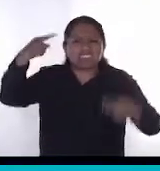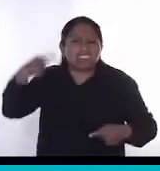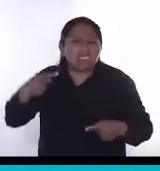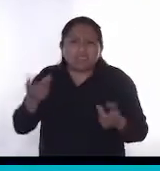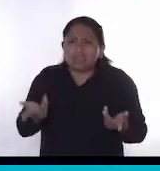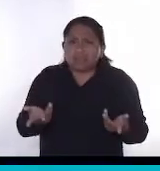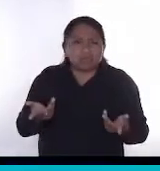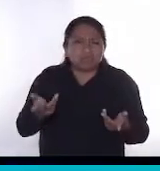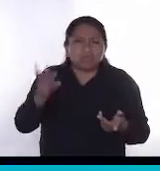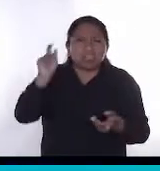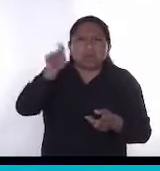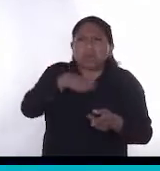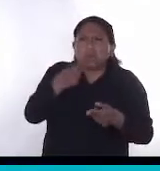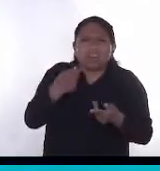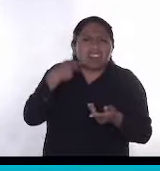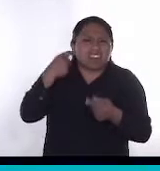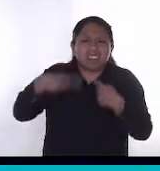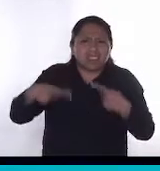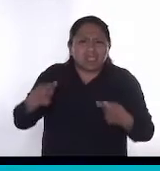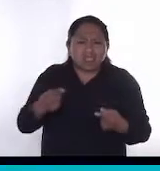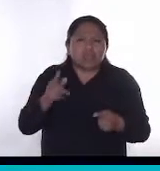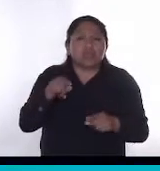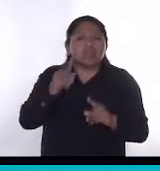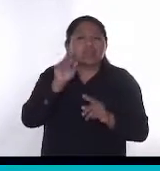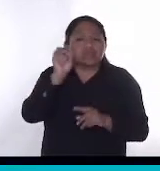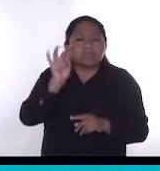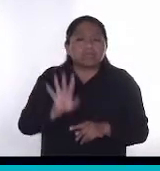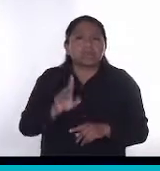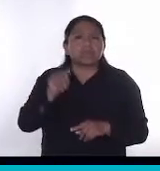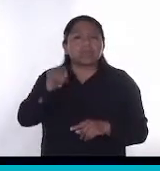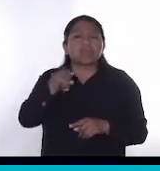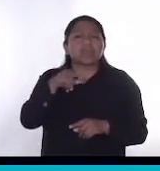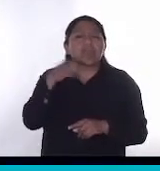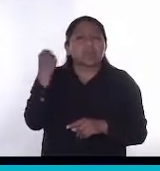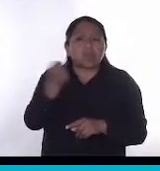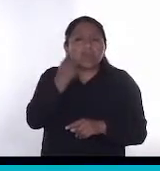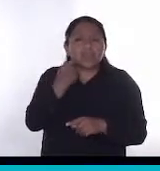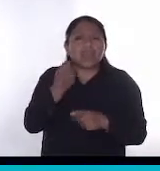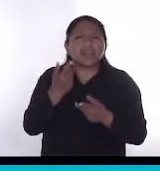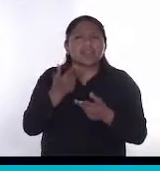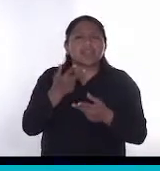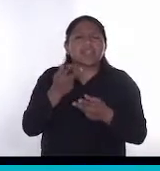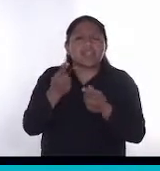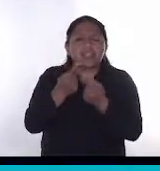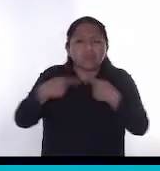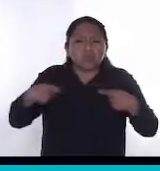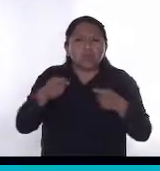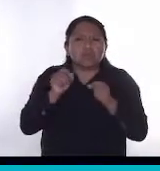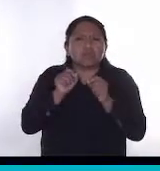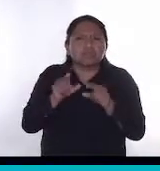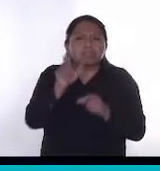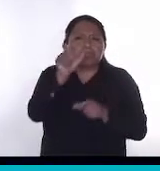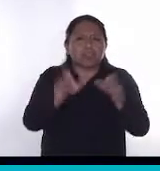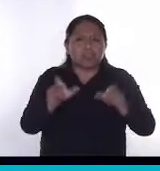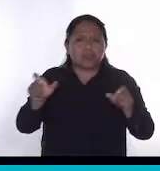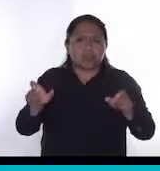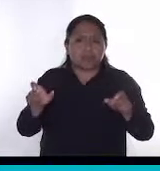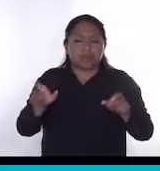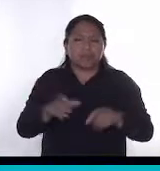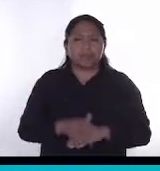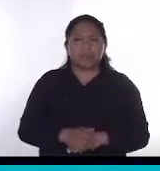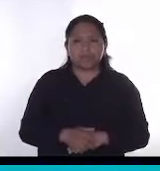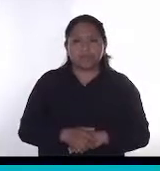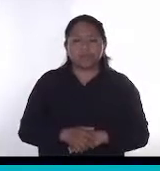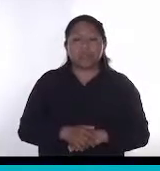pero no sólo eso sino con la importancia que tiene en términos de bienes personales cuando tenemos